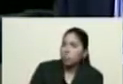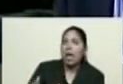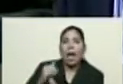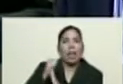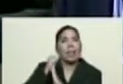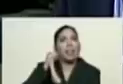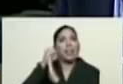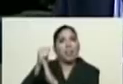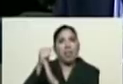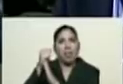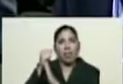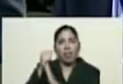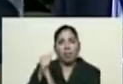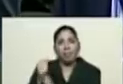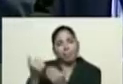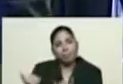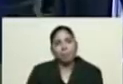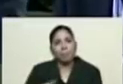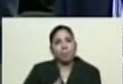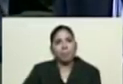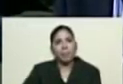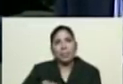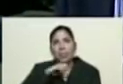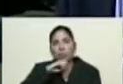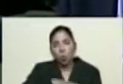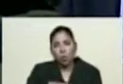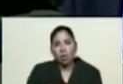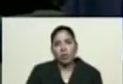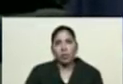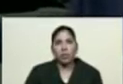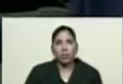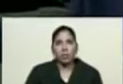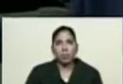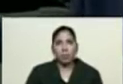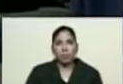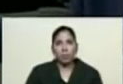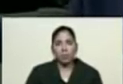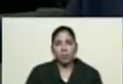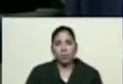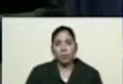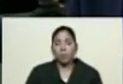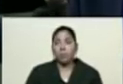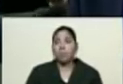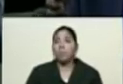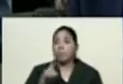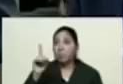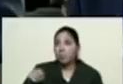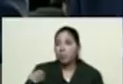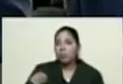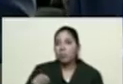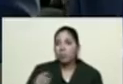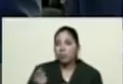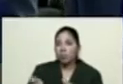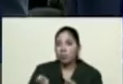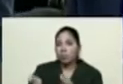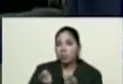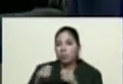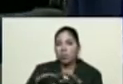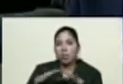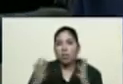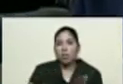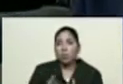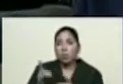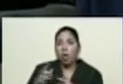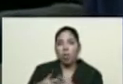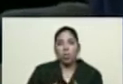en este momento histórico. Dio mucho más de lo que el imperialismo calculó, y hay que decirlo,